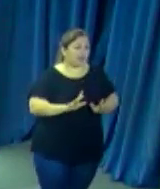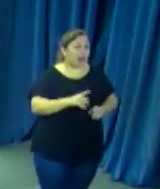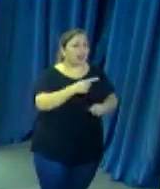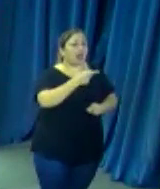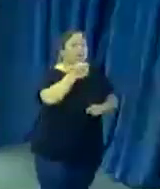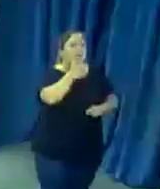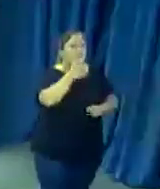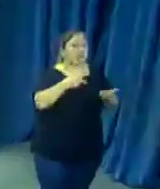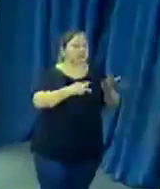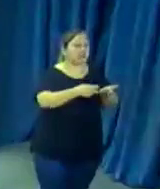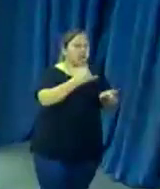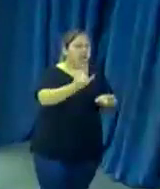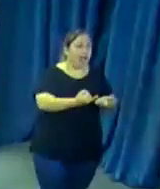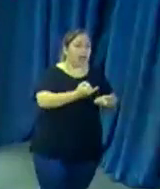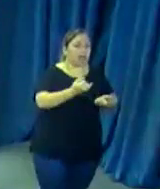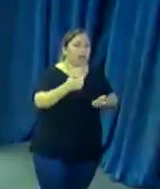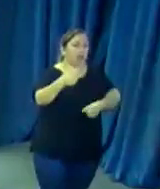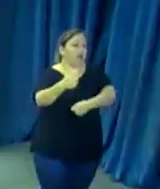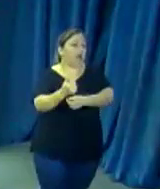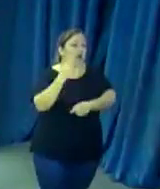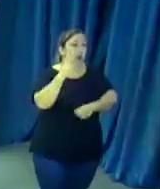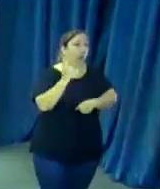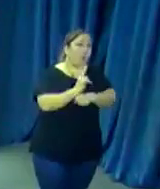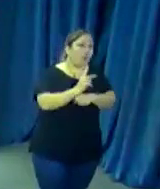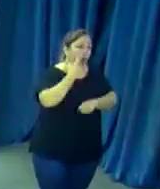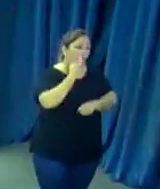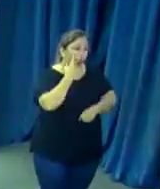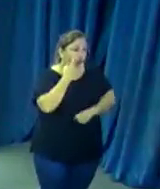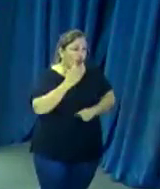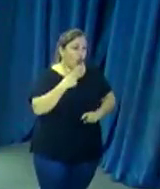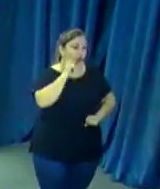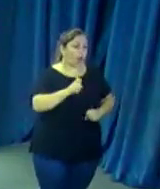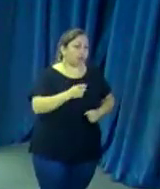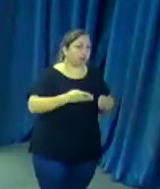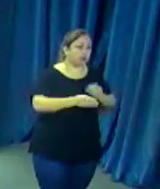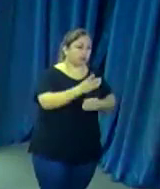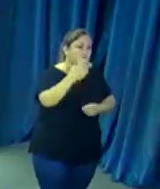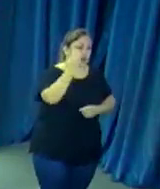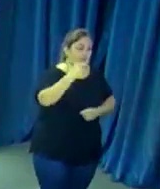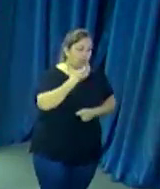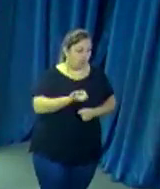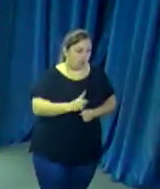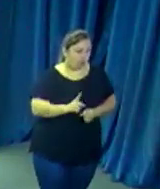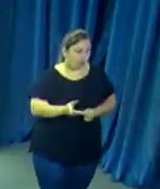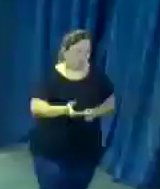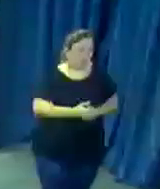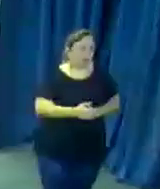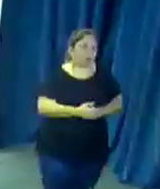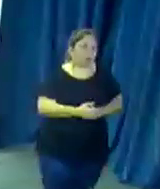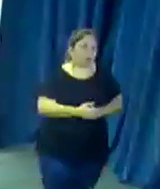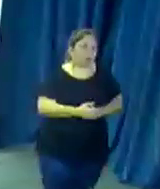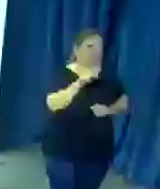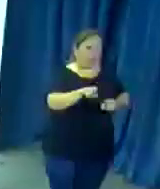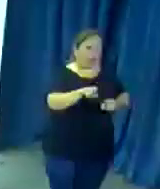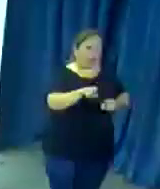un inspector en cada esquina tratando de controlar que no pasemos ese semáforo rojo. Me parece que para el tema de las